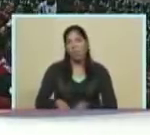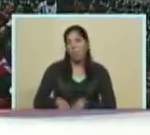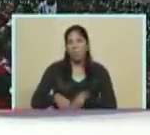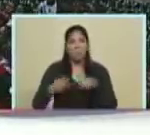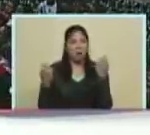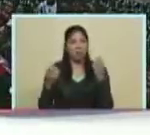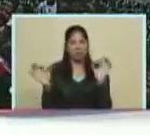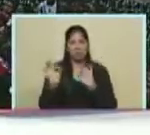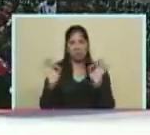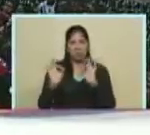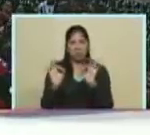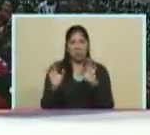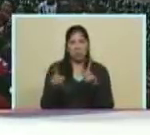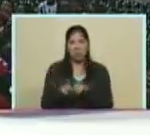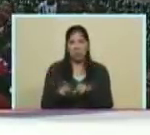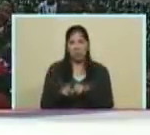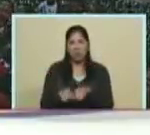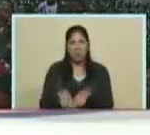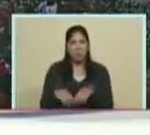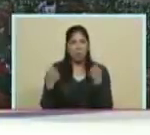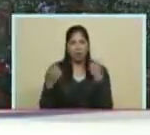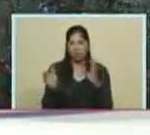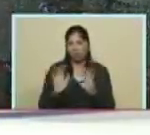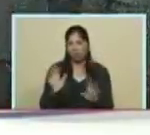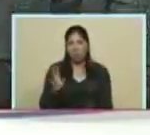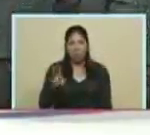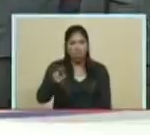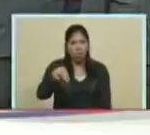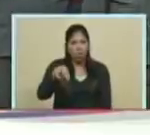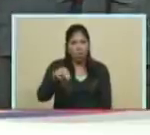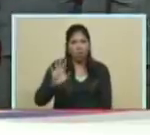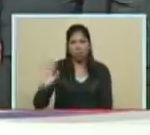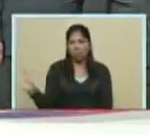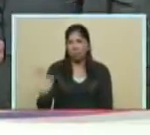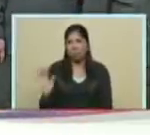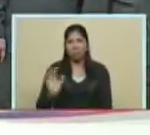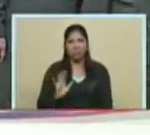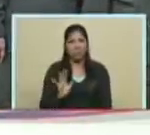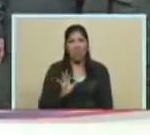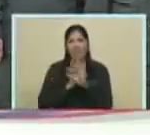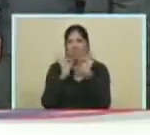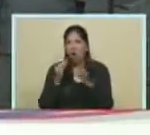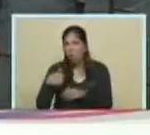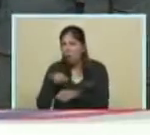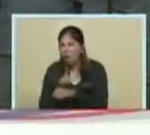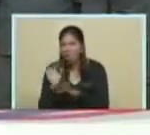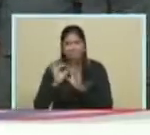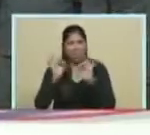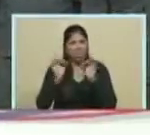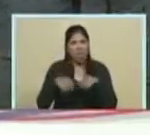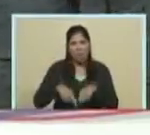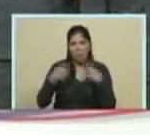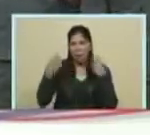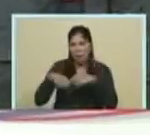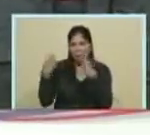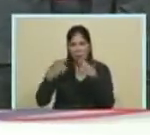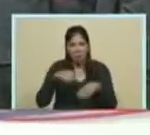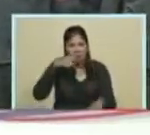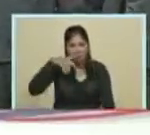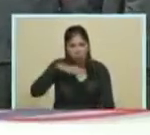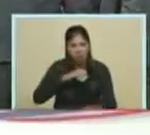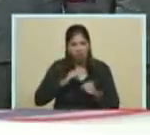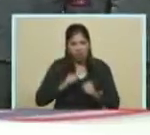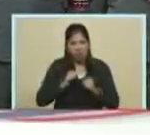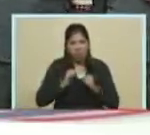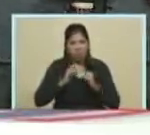indestructible. No han podido con ella, ni van a poder con ella, bajo ninguna manera. No hay forma que puedan con la fuerza del